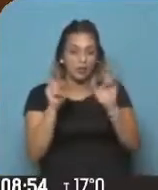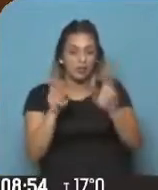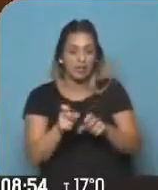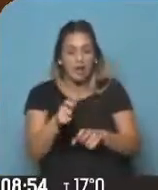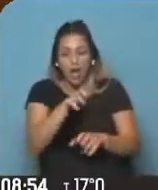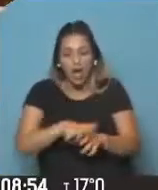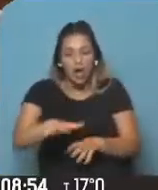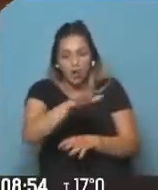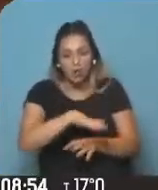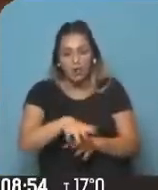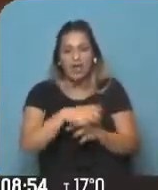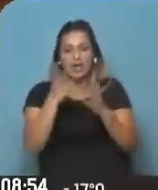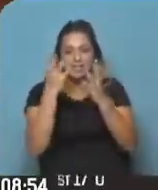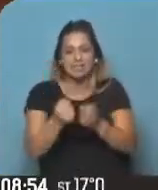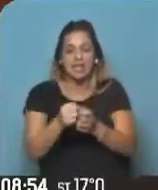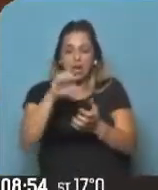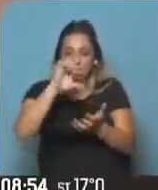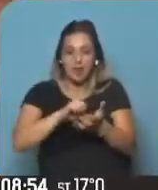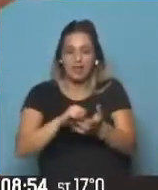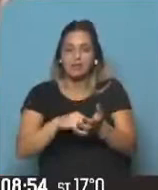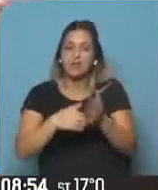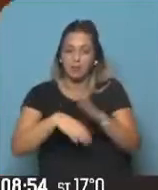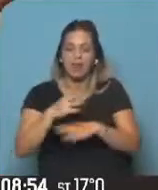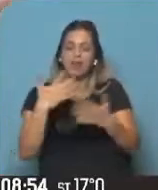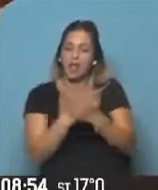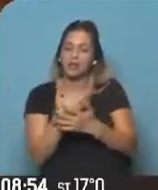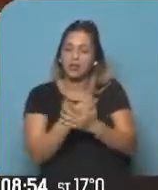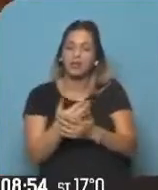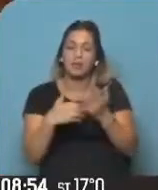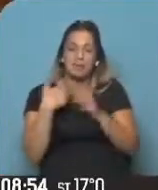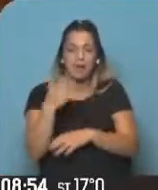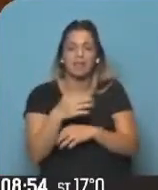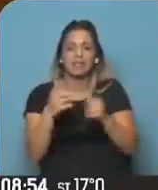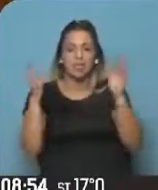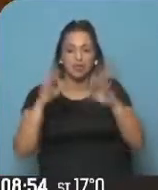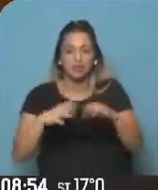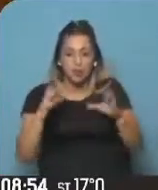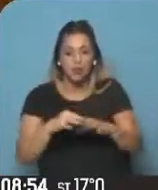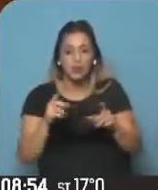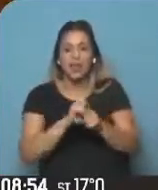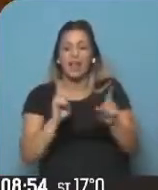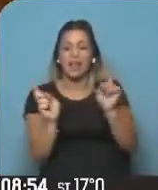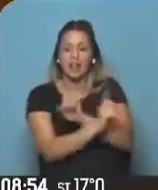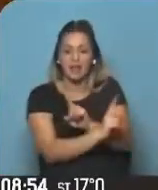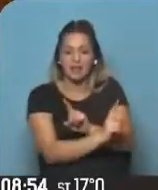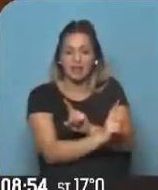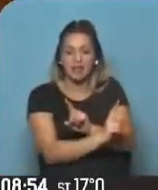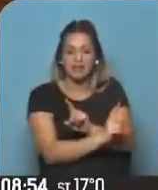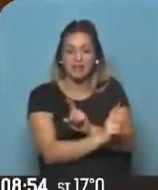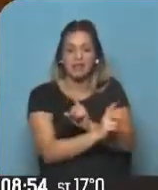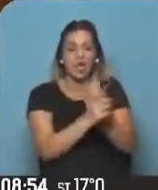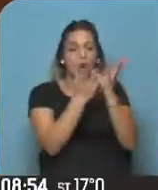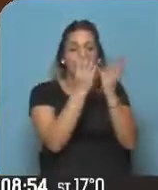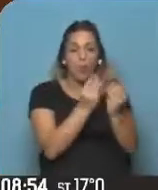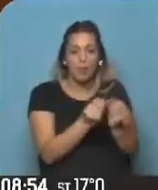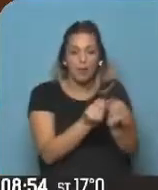zonas áridas del país van a sufrir aún más la falta de agua y por el contrario de manera inversa las zonas húmedas la